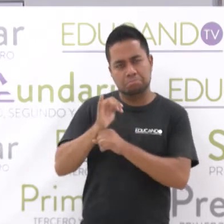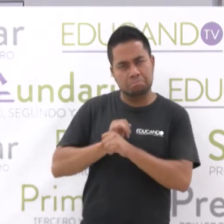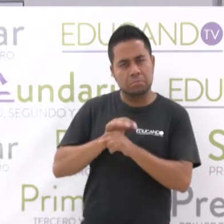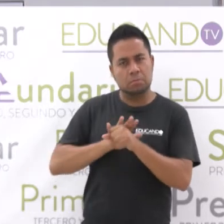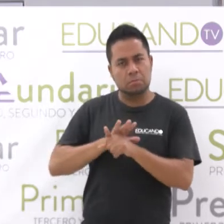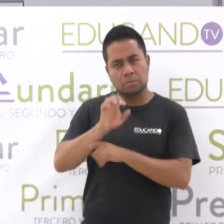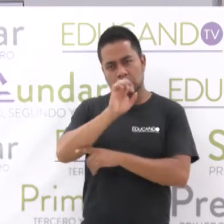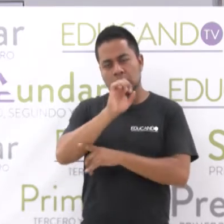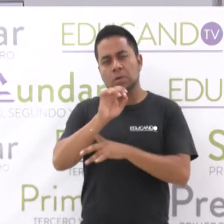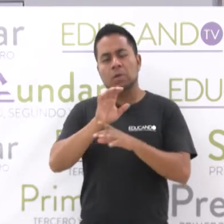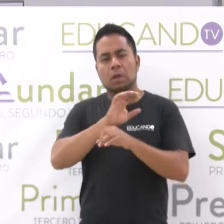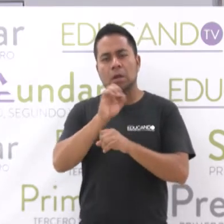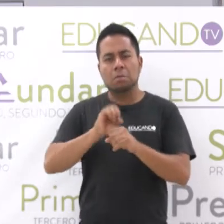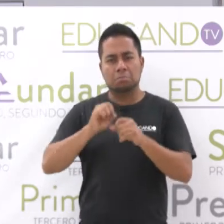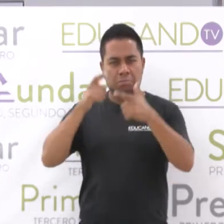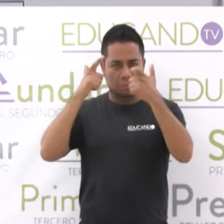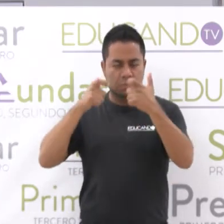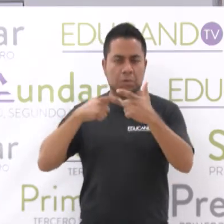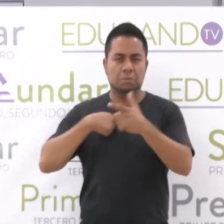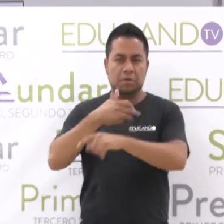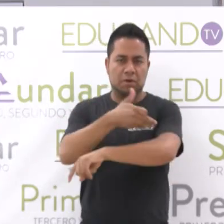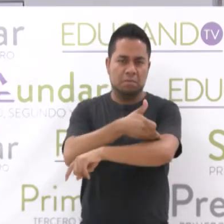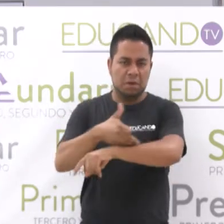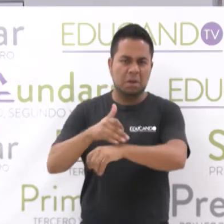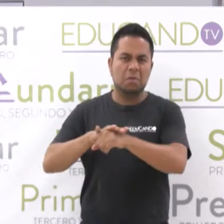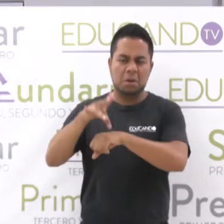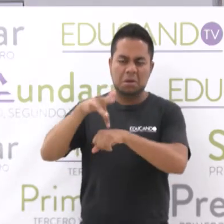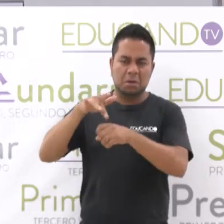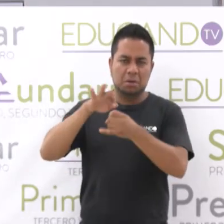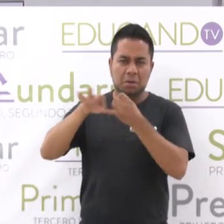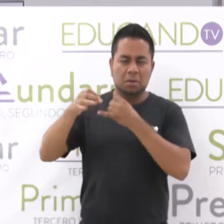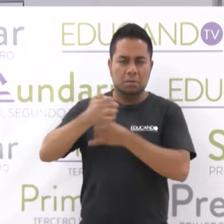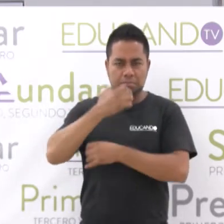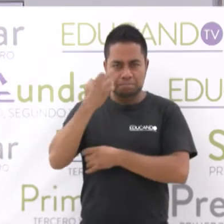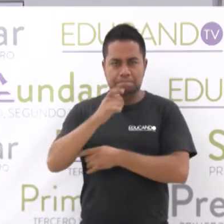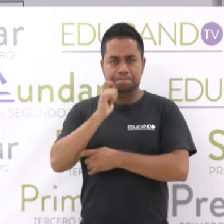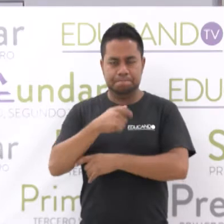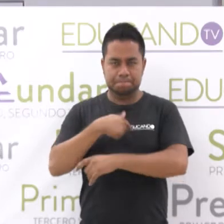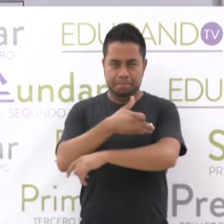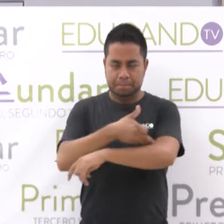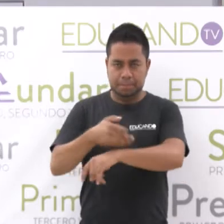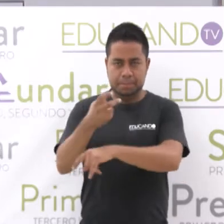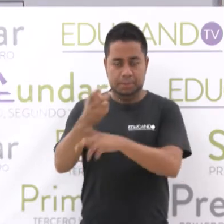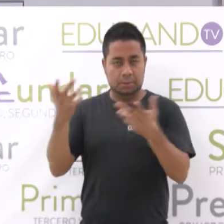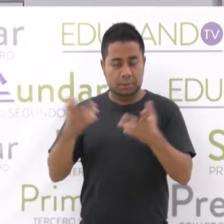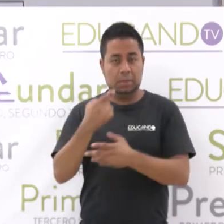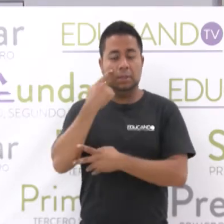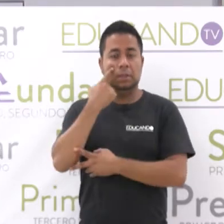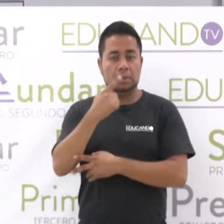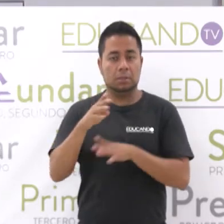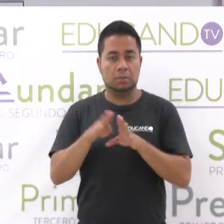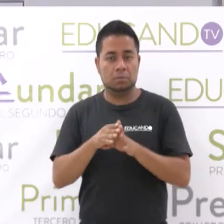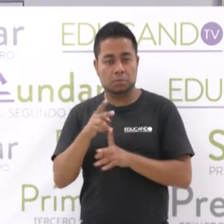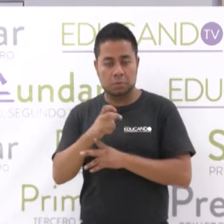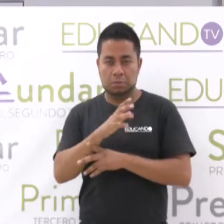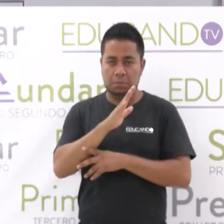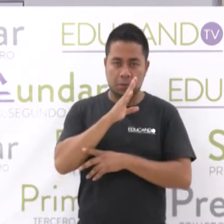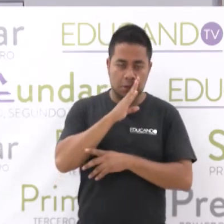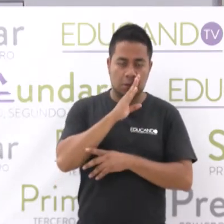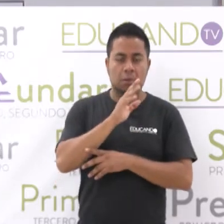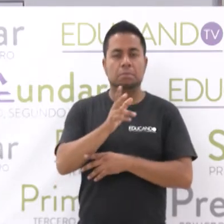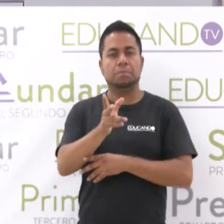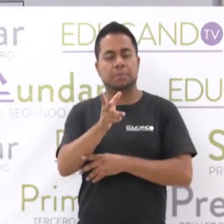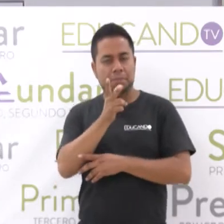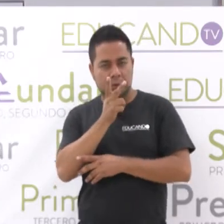investigar el promedio de escolaridad de nuestra propia familia, ¿no? Entonces eso es lo que haríamos. Si esta es la mamá,